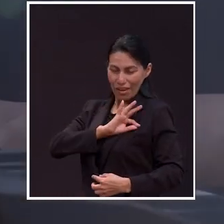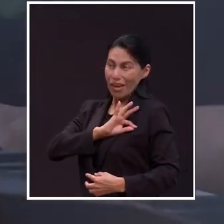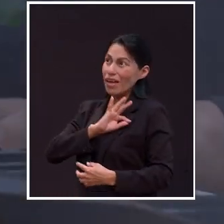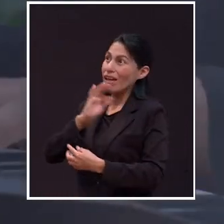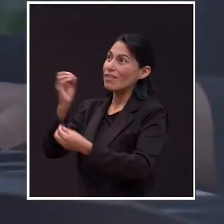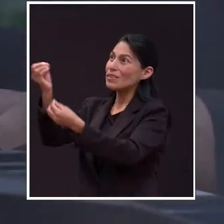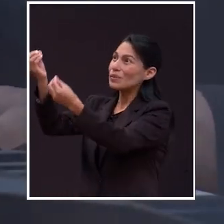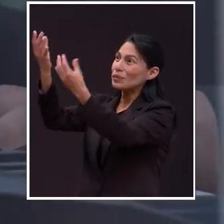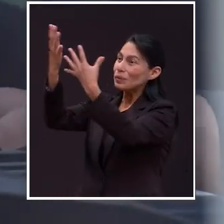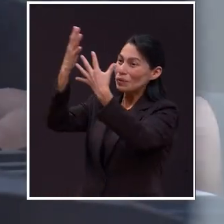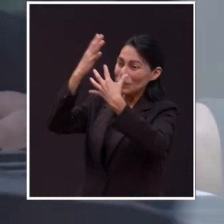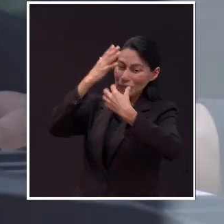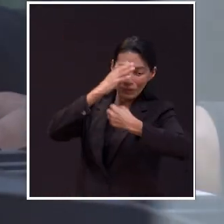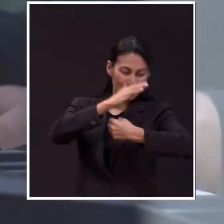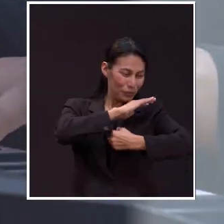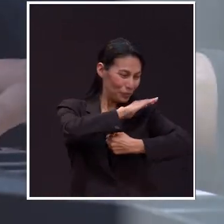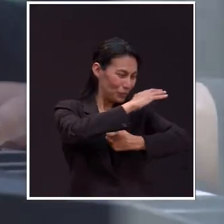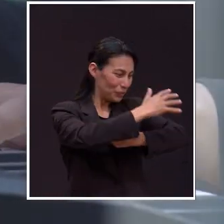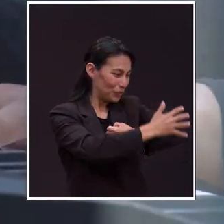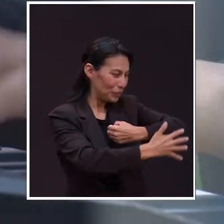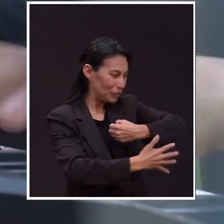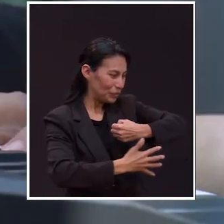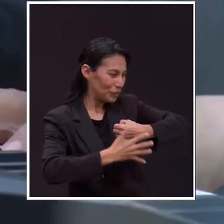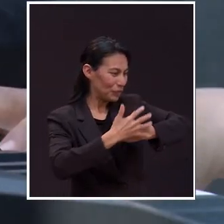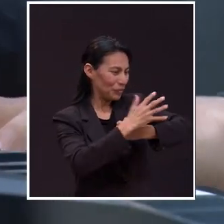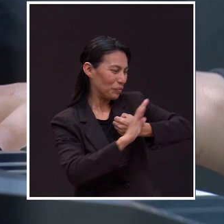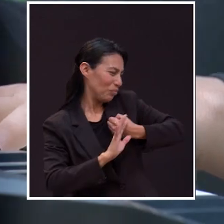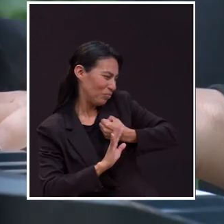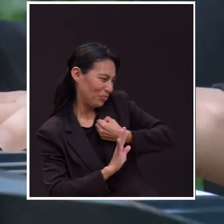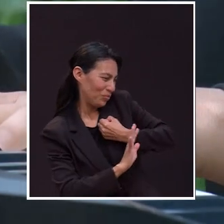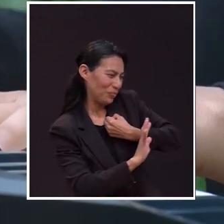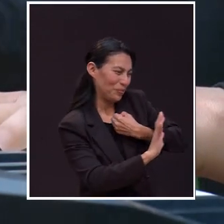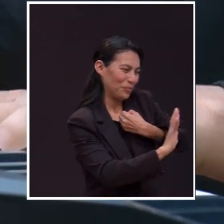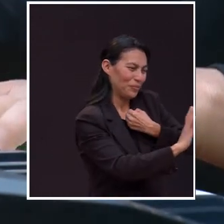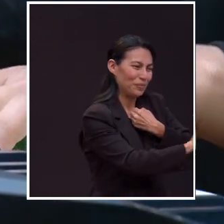con que apagar los dardos del maligno,